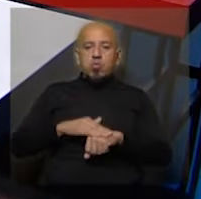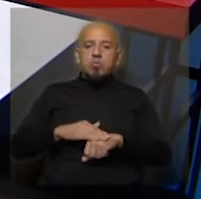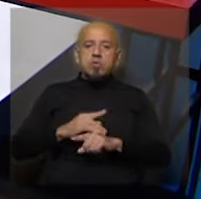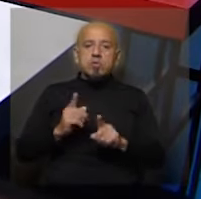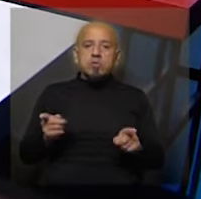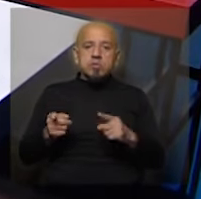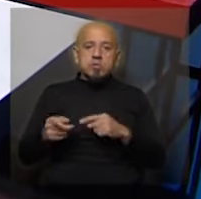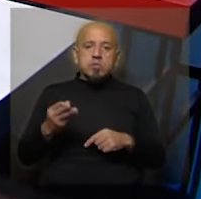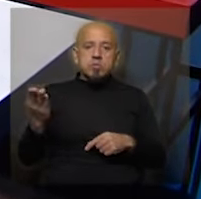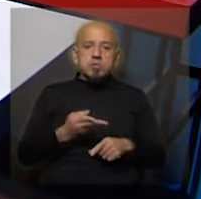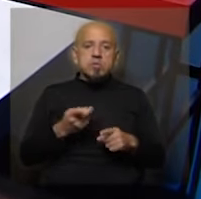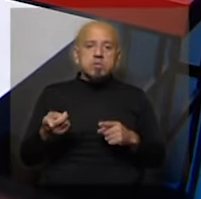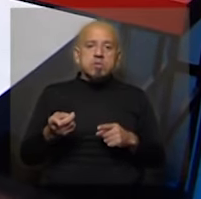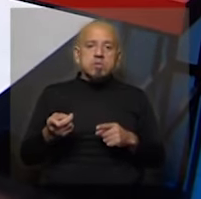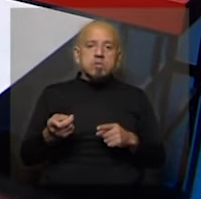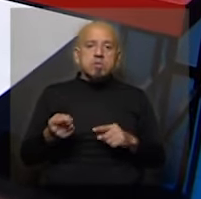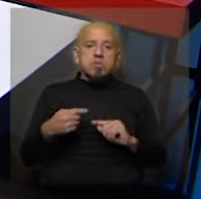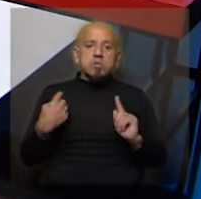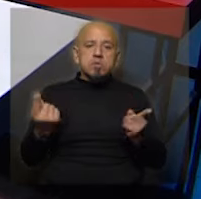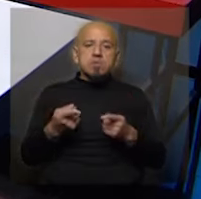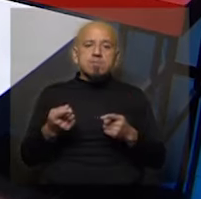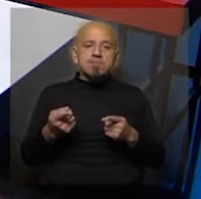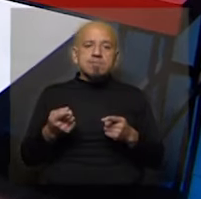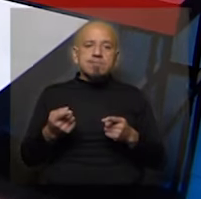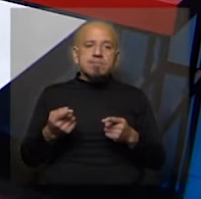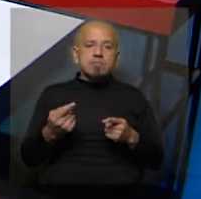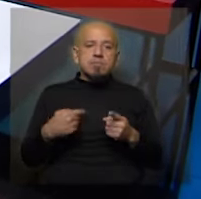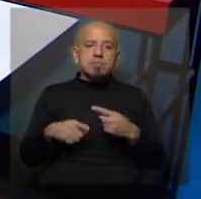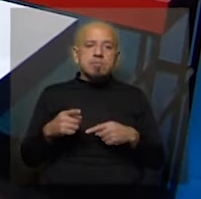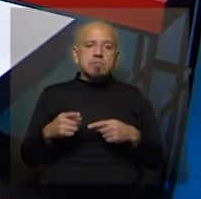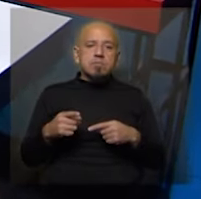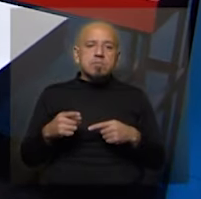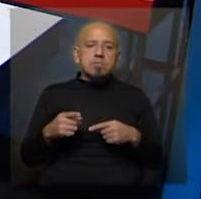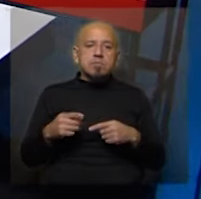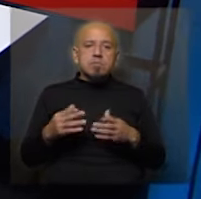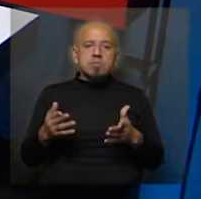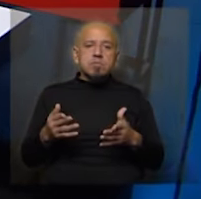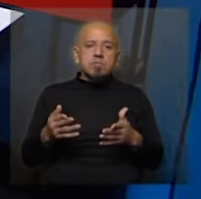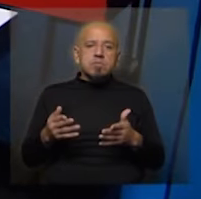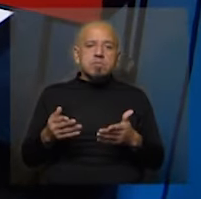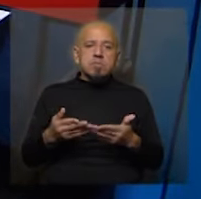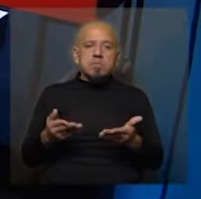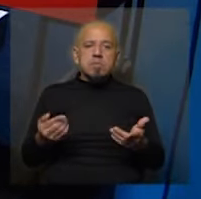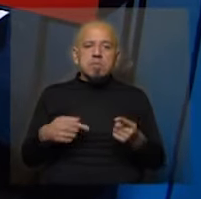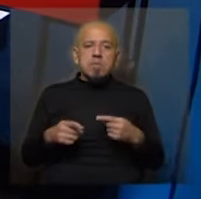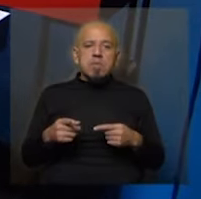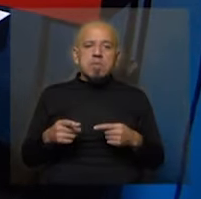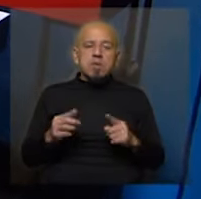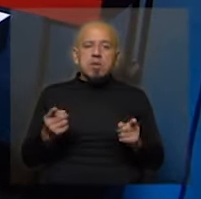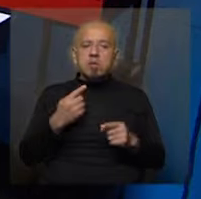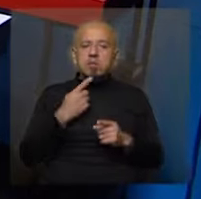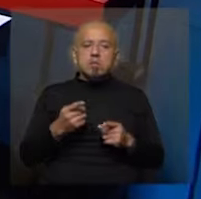bajísimo porcentaje de acierto no porque es imposible creer que es otra cosa más que